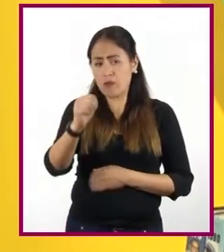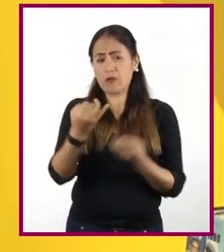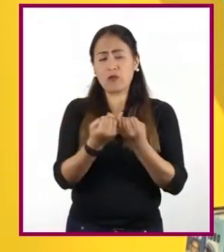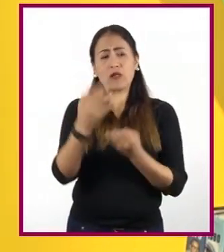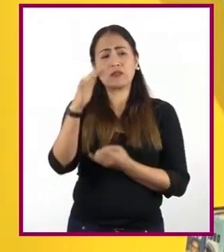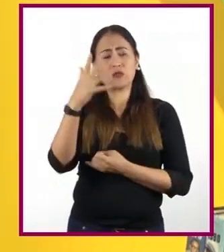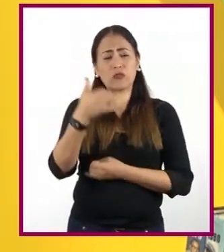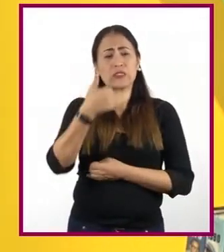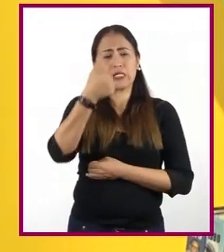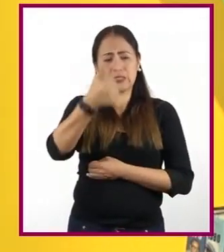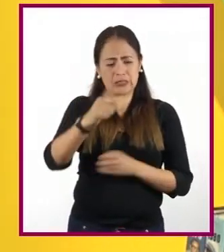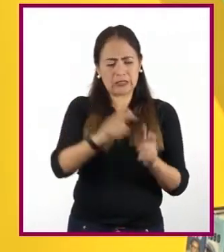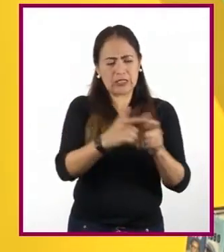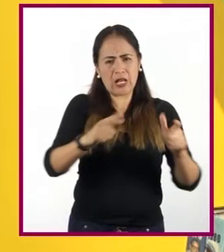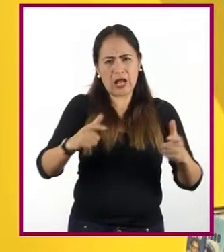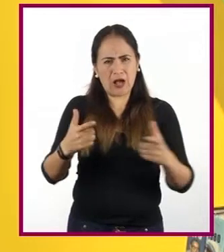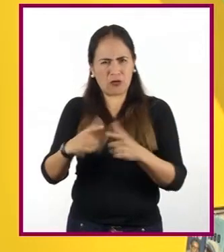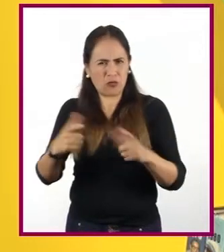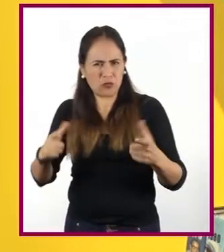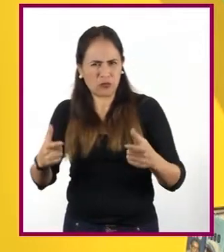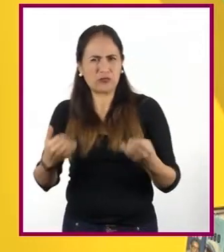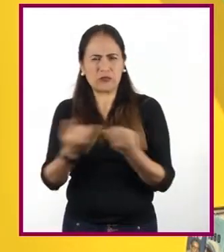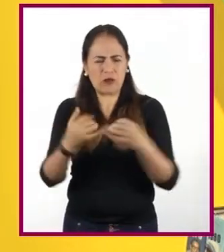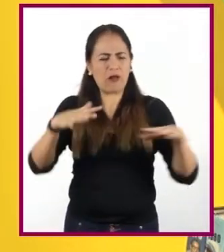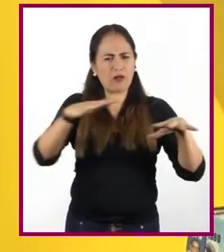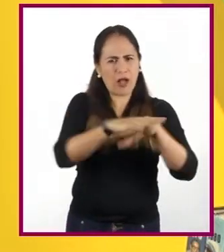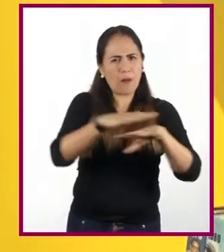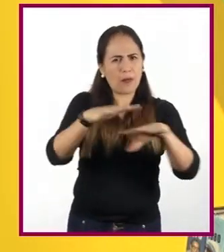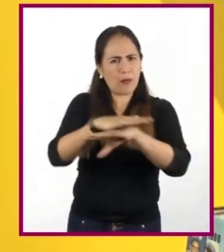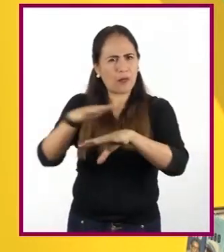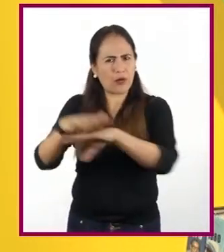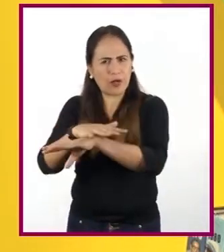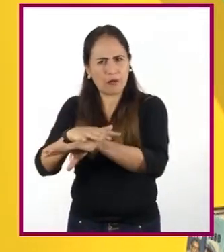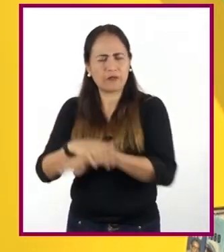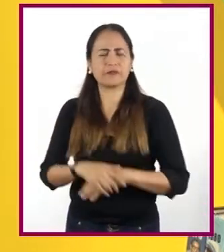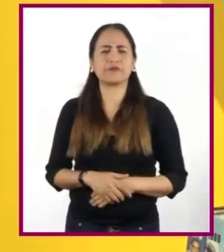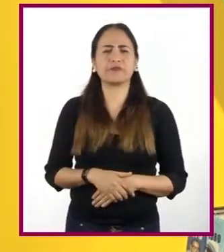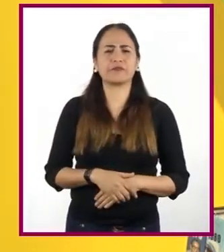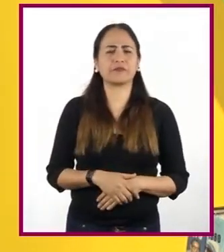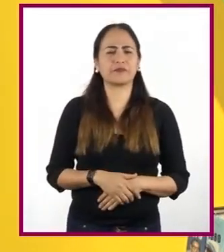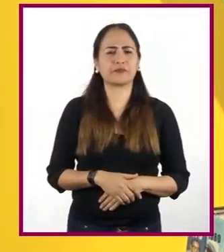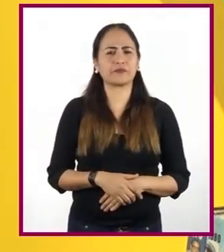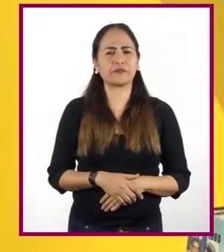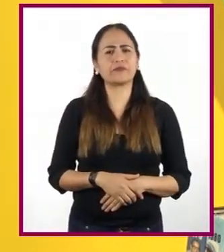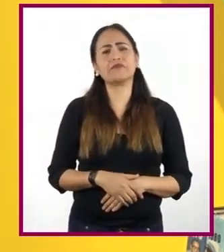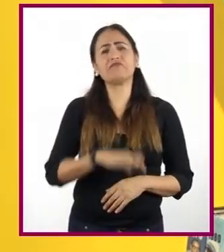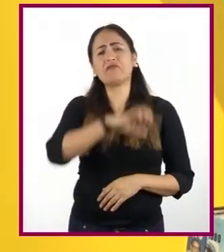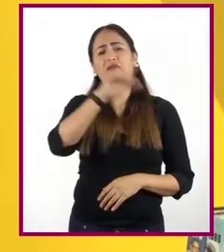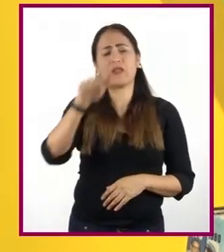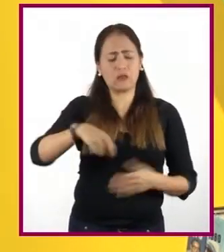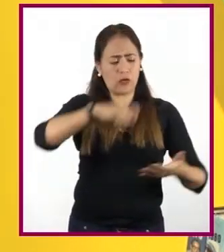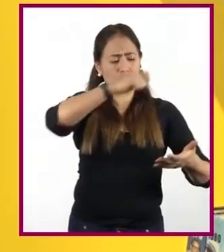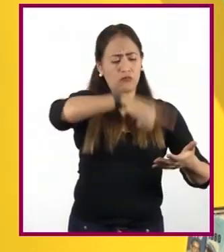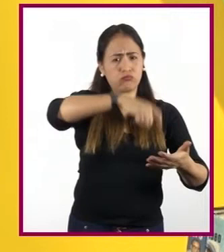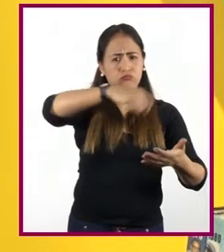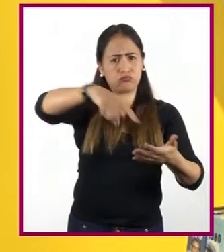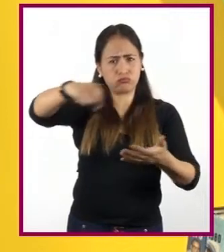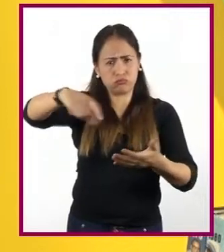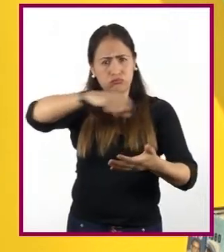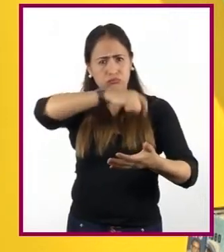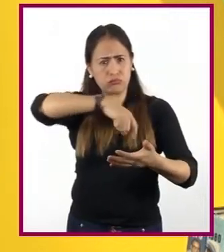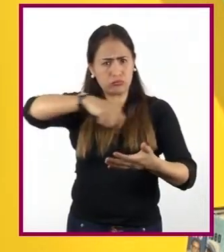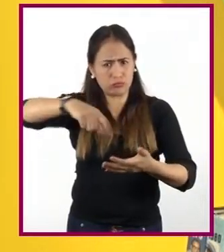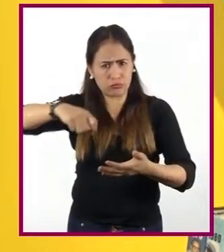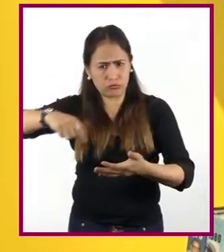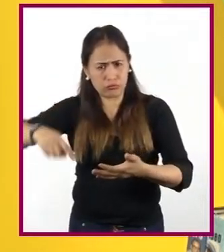Fueron empleados y modificados por los antiguos habitantes. Su cercanía a una amplia franja de cultivo, laderas que les